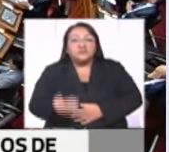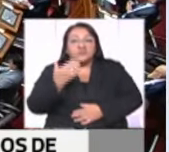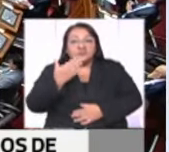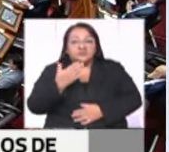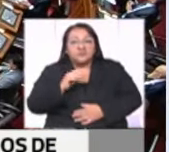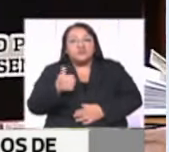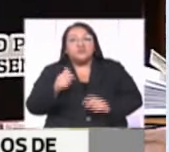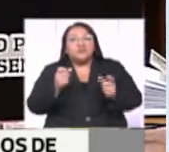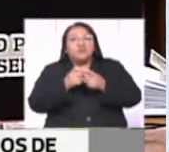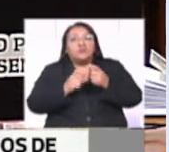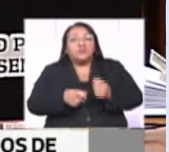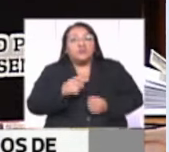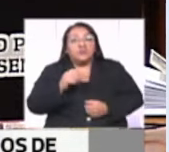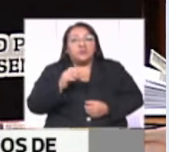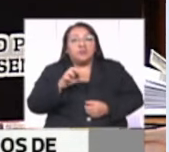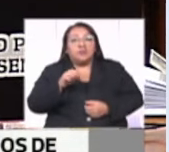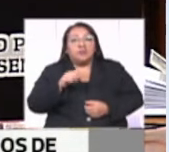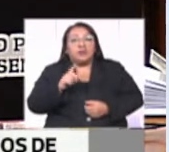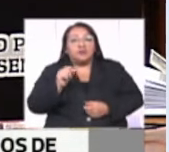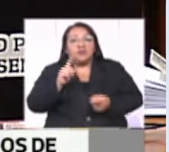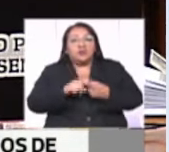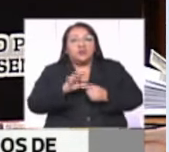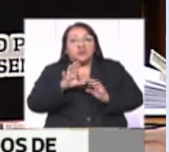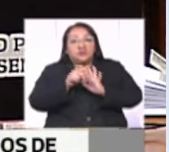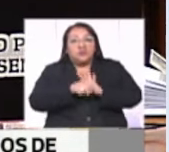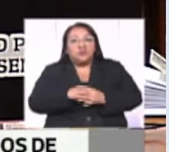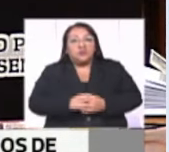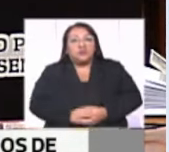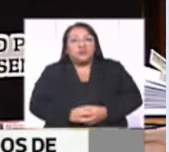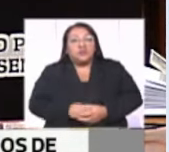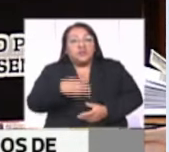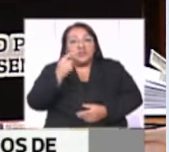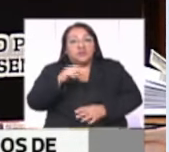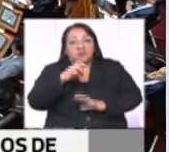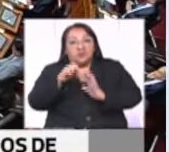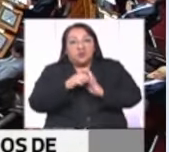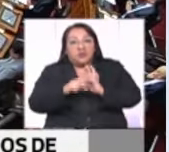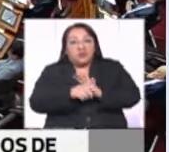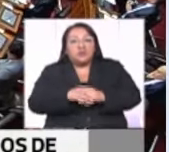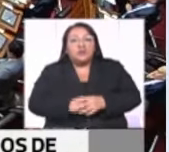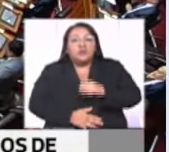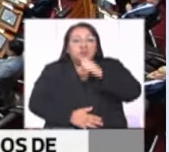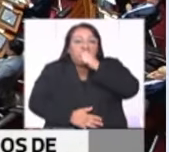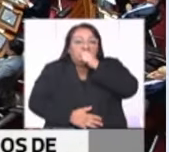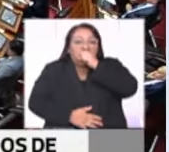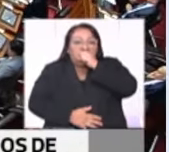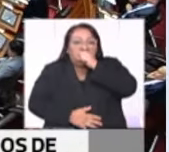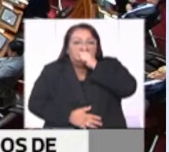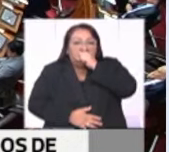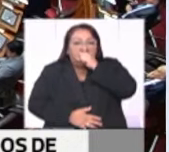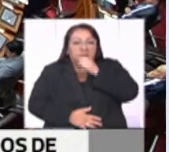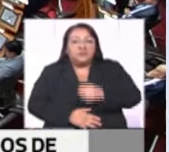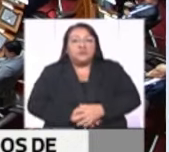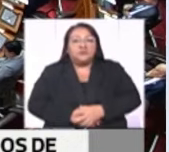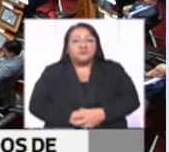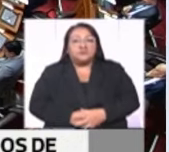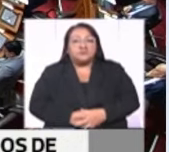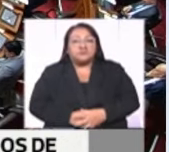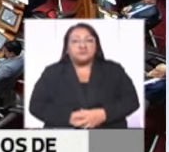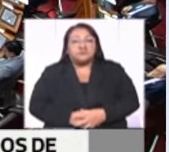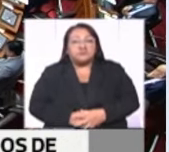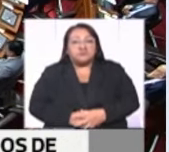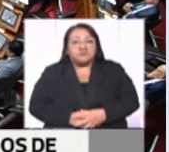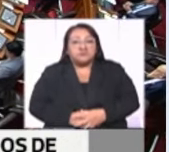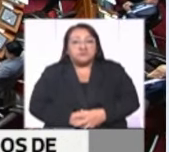palabra el congresista Bernardo Pasos, hasta por 5 minutos, como autor de uno de los proyectos de ley. Muchas gracias, señor presidente. Saludo a la